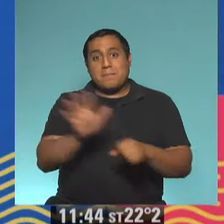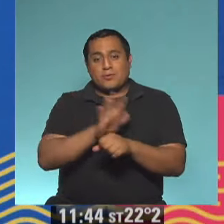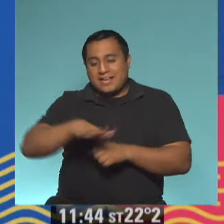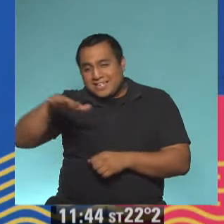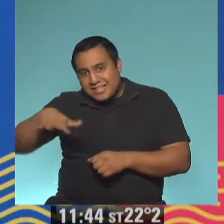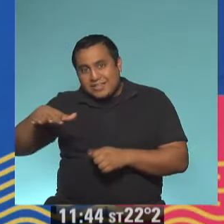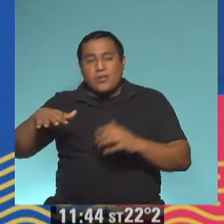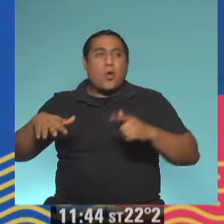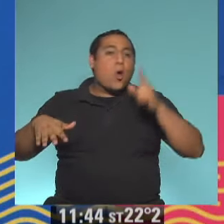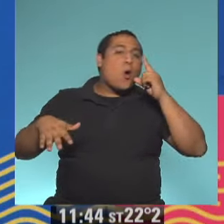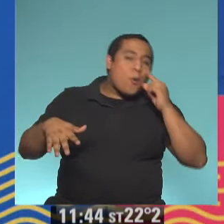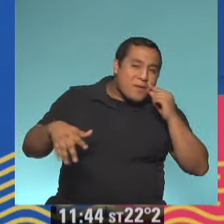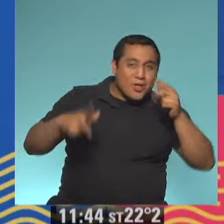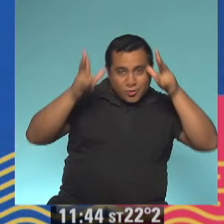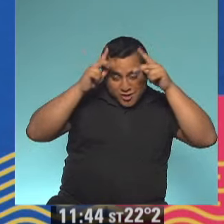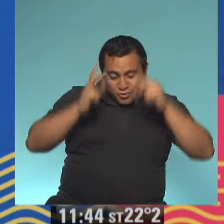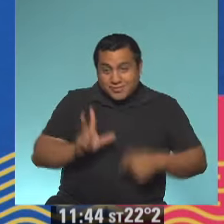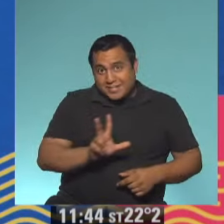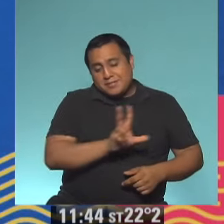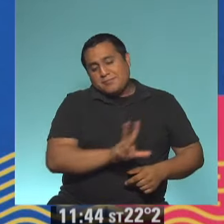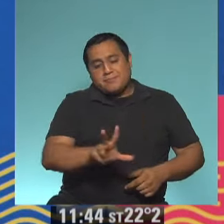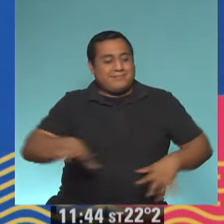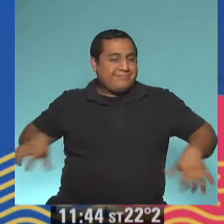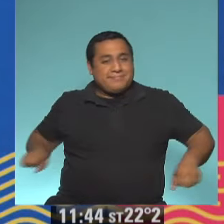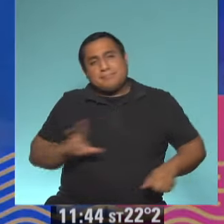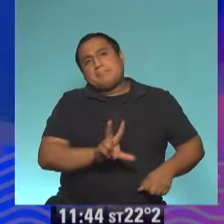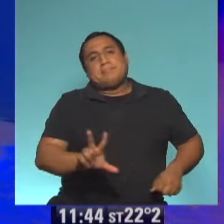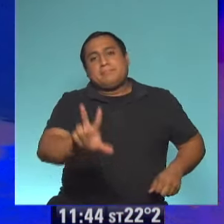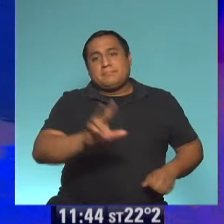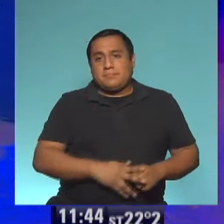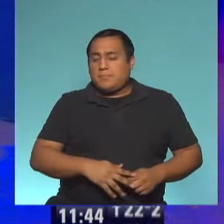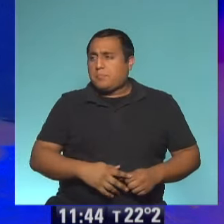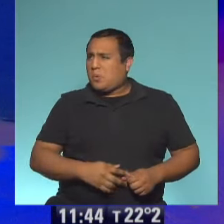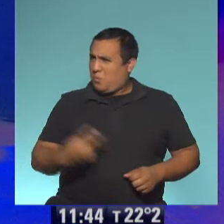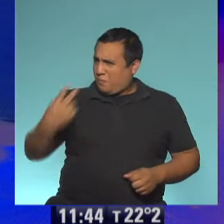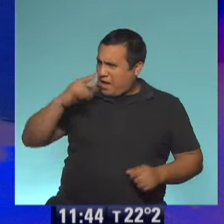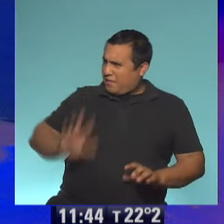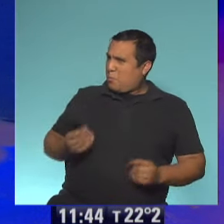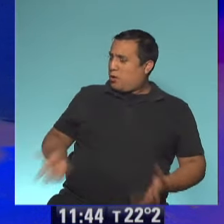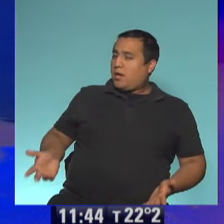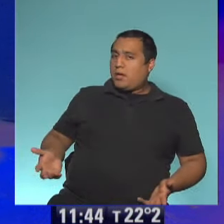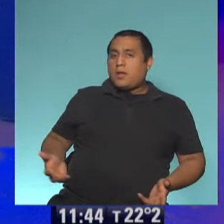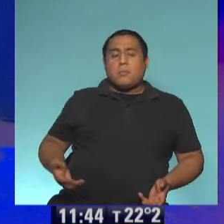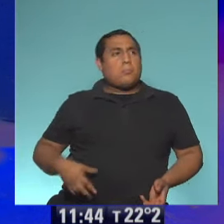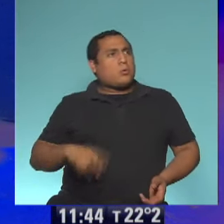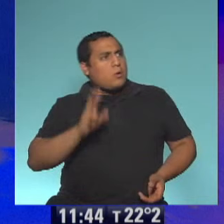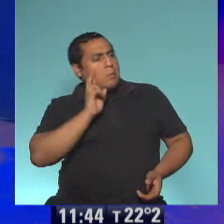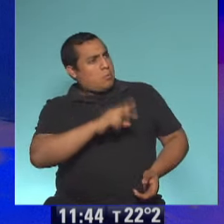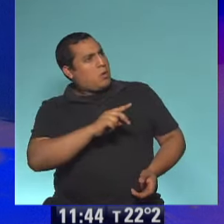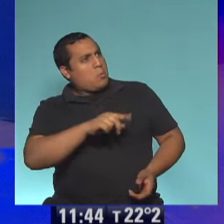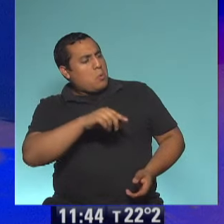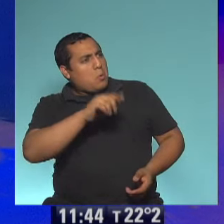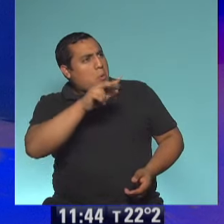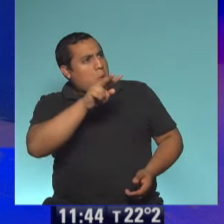chiquito, el señor y el conejo tomados de la mano. ¿Por qué te quedas mirándome así de repente? Porque te estás volviendo